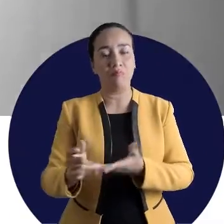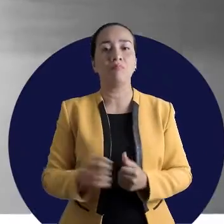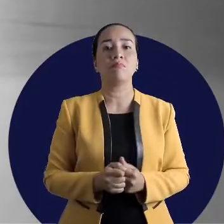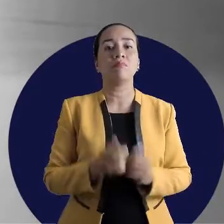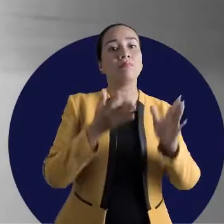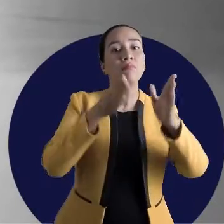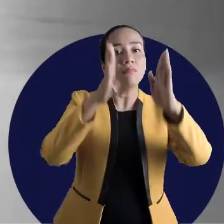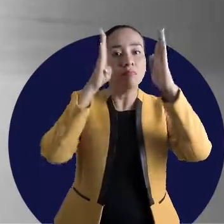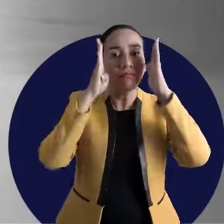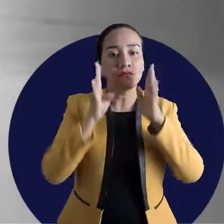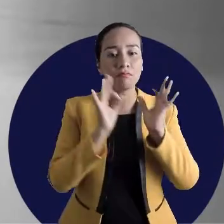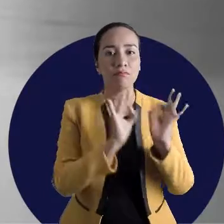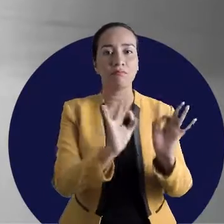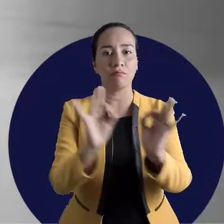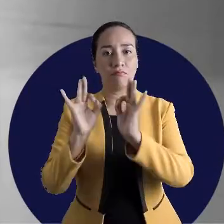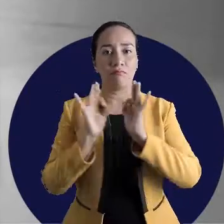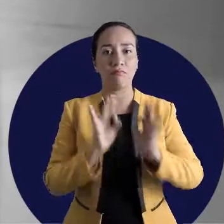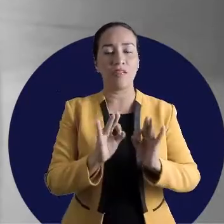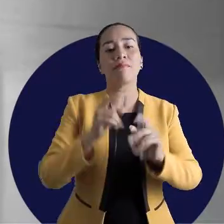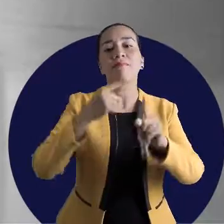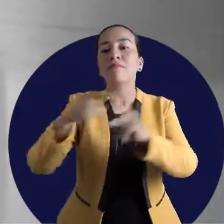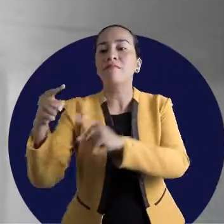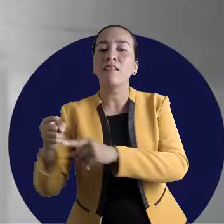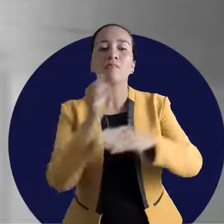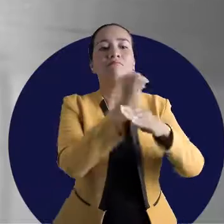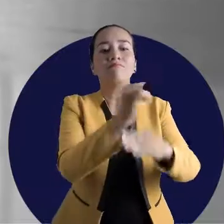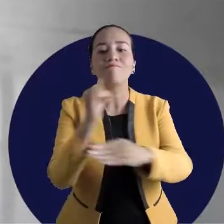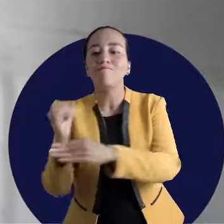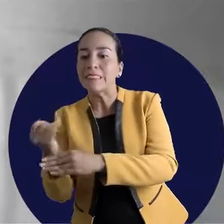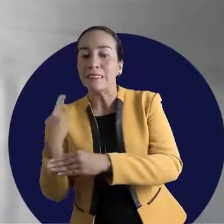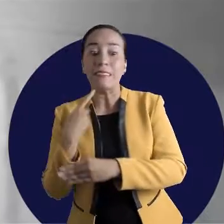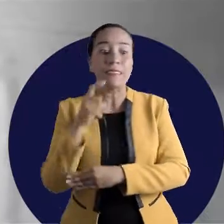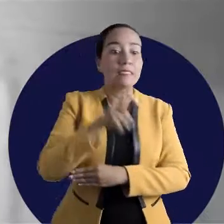Haciendo la remisión oportuna a otras instituciones cuando lo requiera.